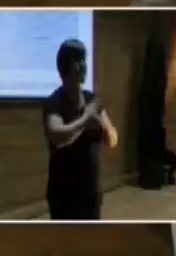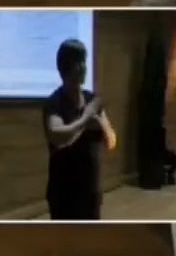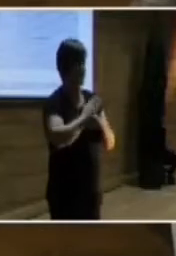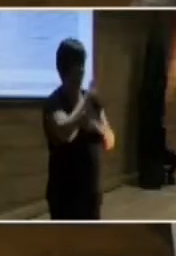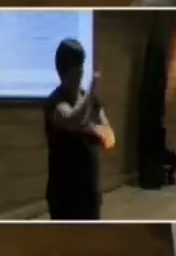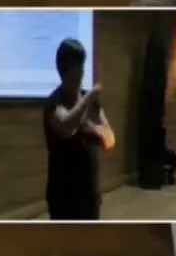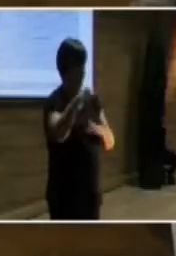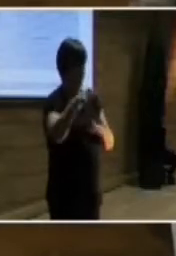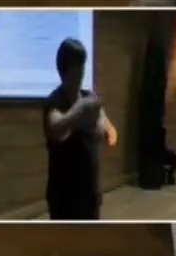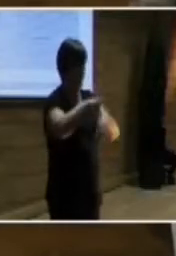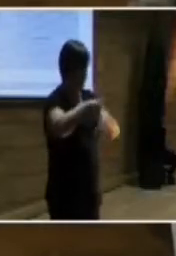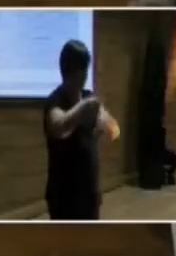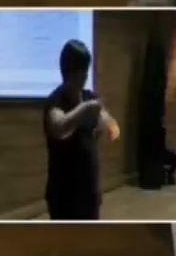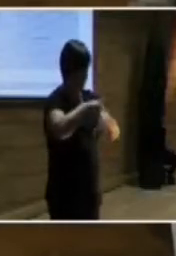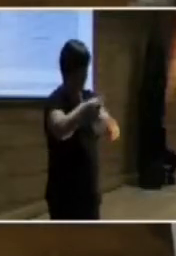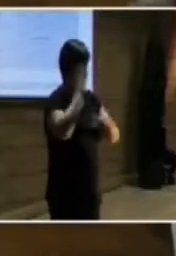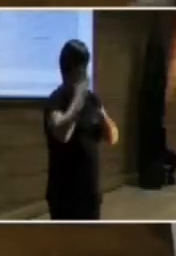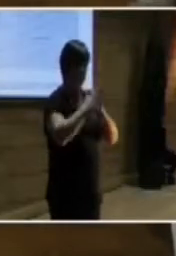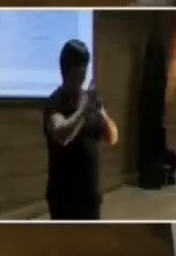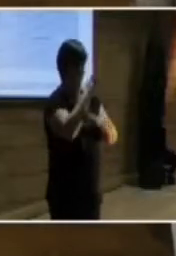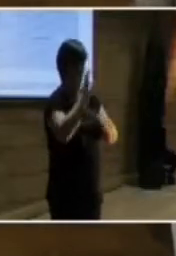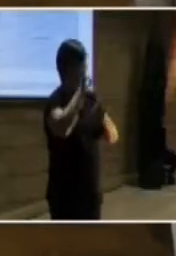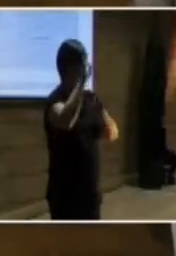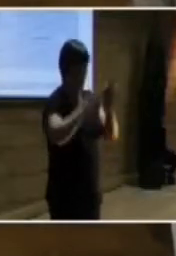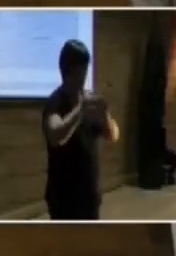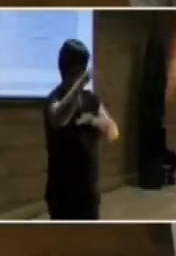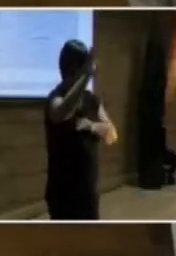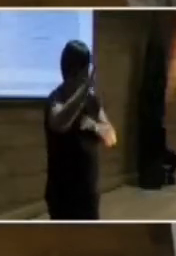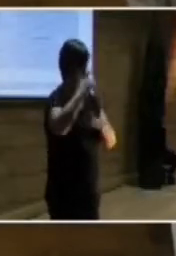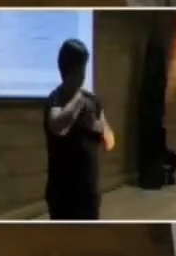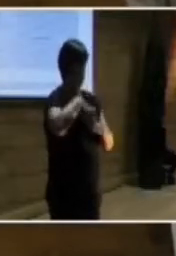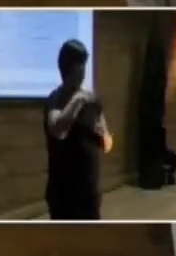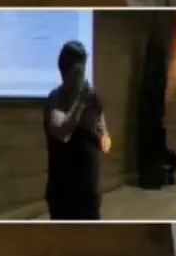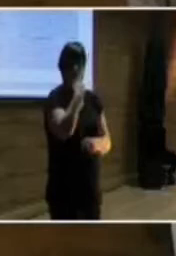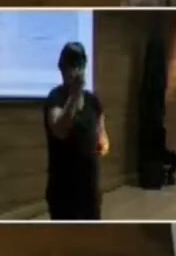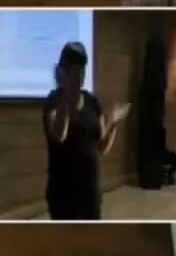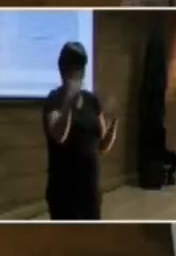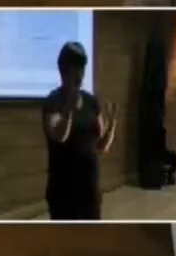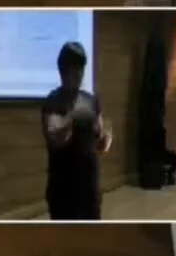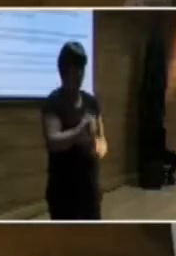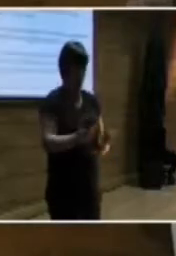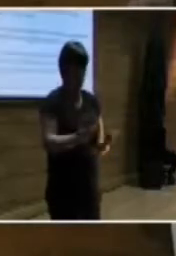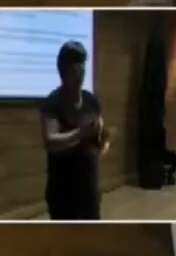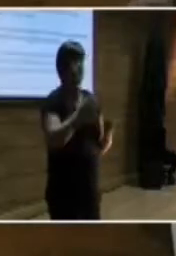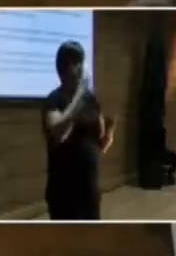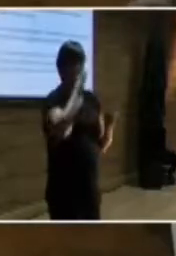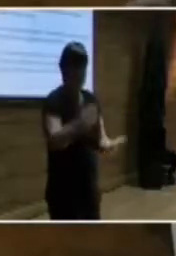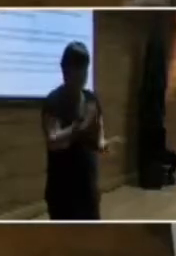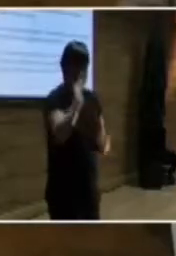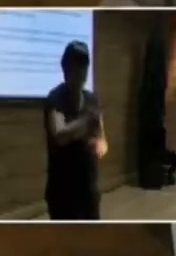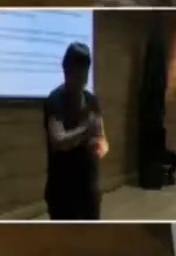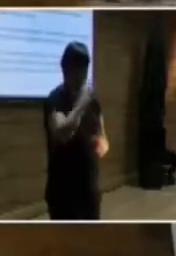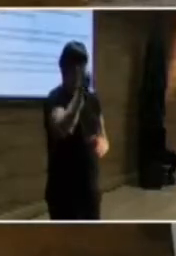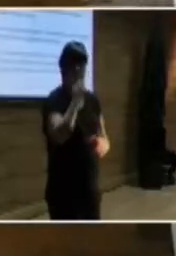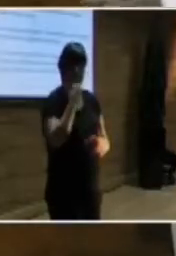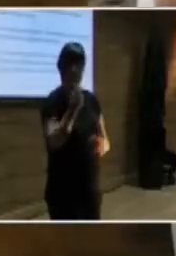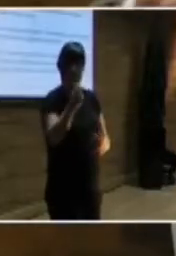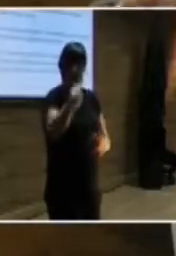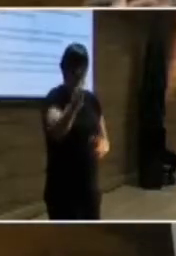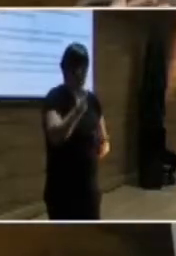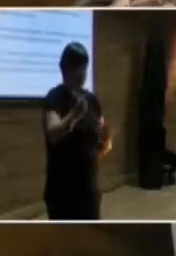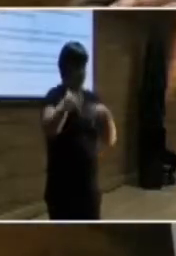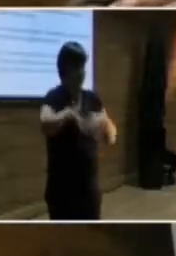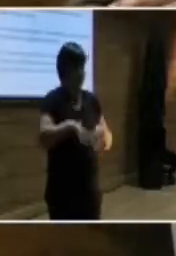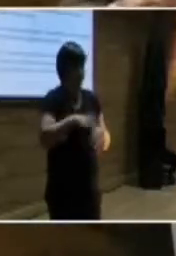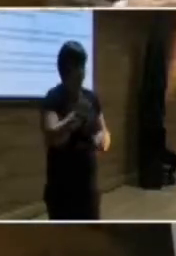estos tratamientos. Y hoy por hoy desconocemos cuál es la causa de este fenómeno, si es porque no los toleran, si es porque los médicos